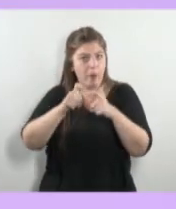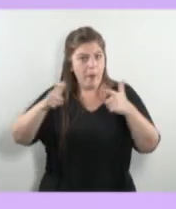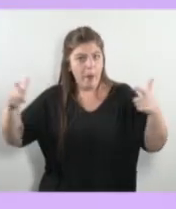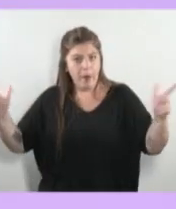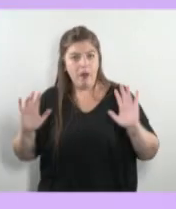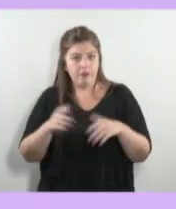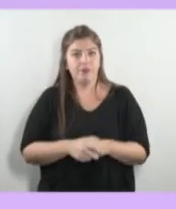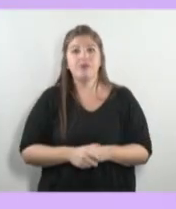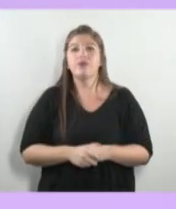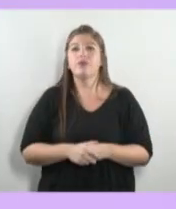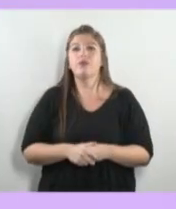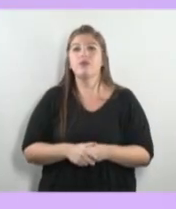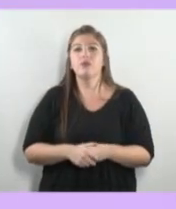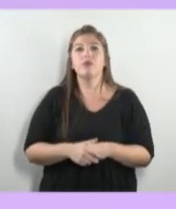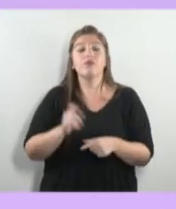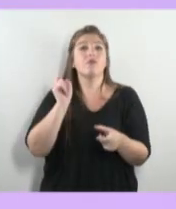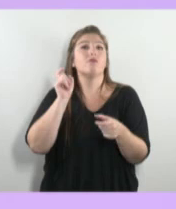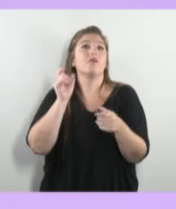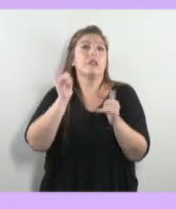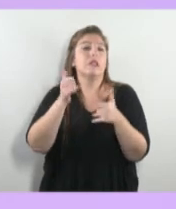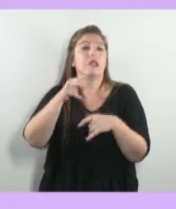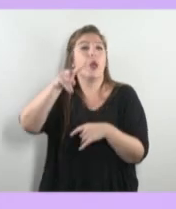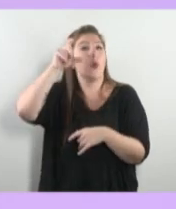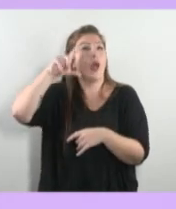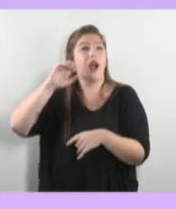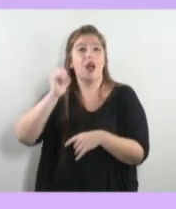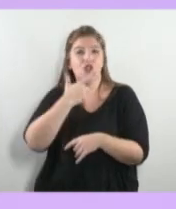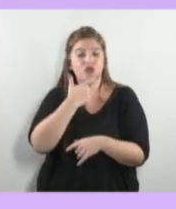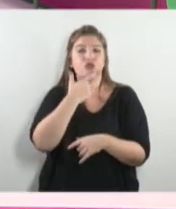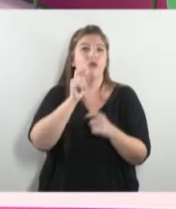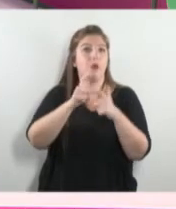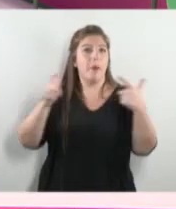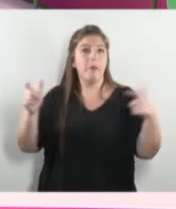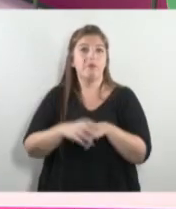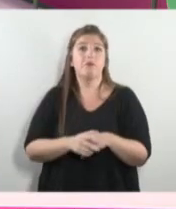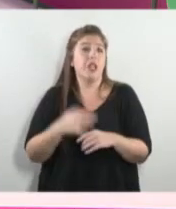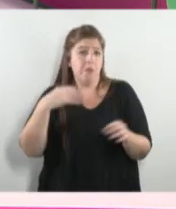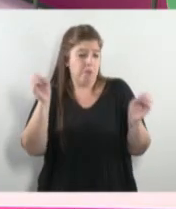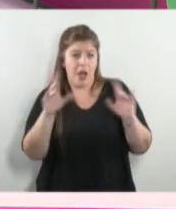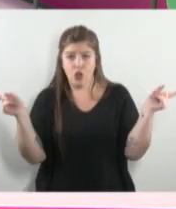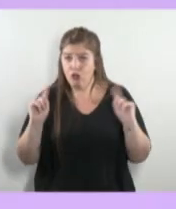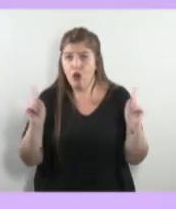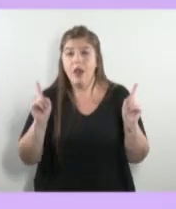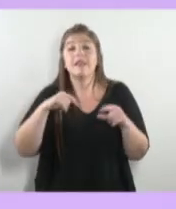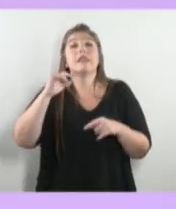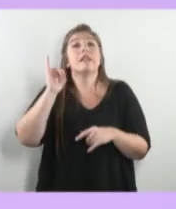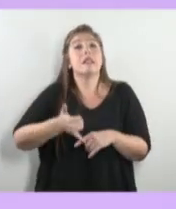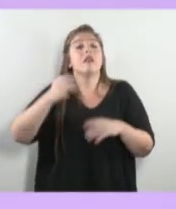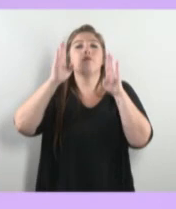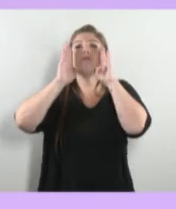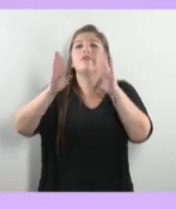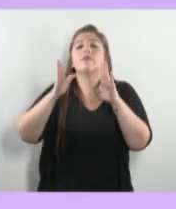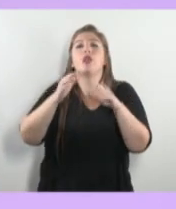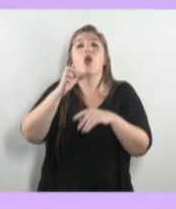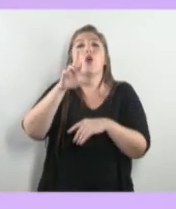sí, adeptos y adeptas al veganismo, lo cual no está para nada mal. Lo que hay que tener en cuenta ahí es que estas